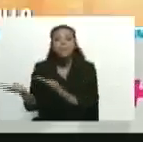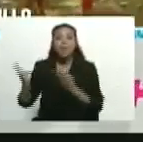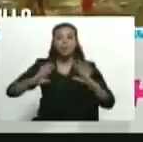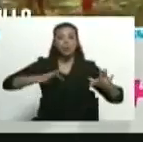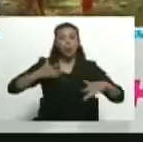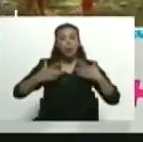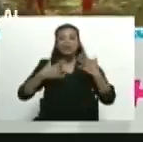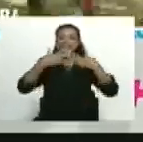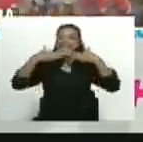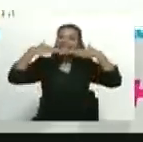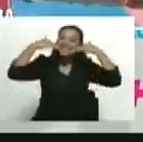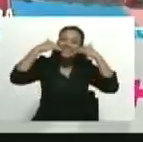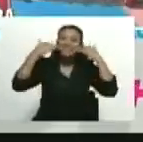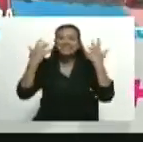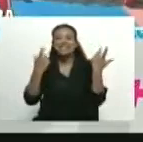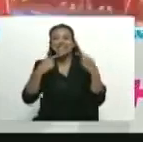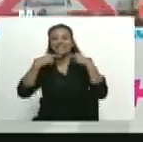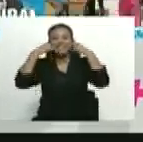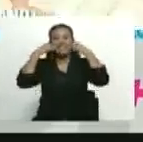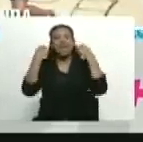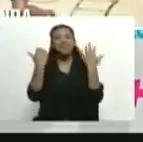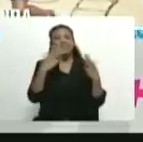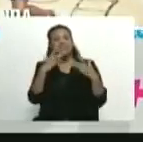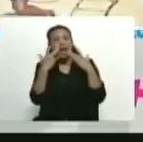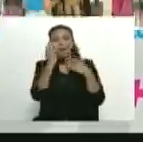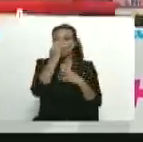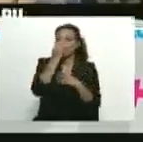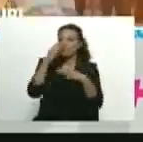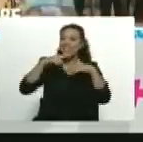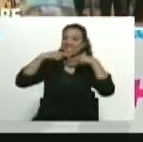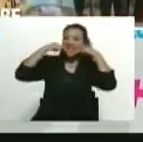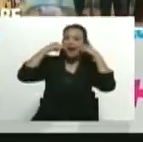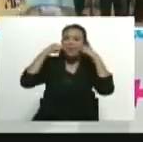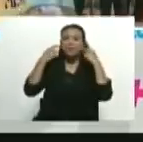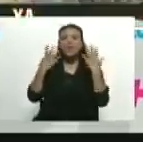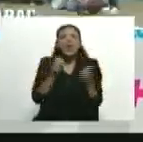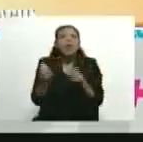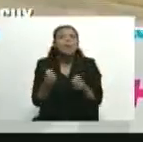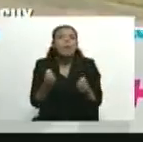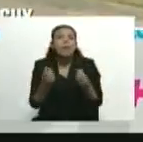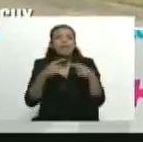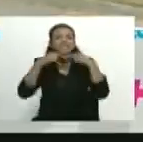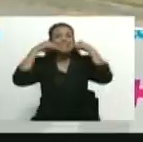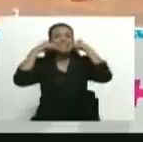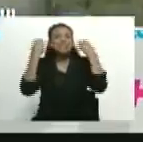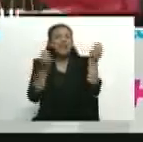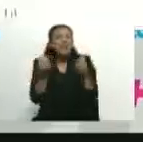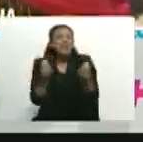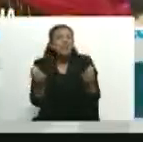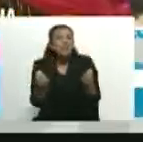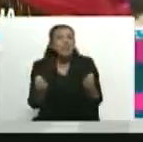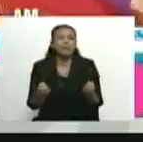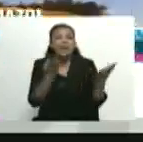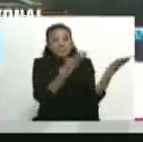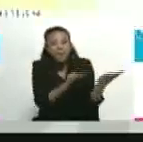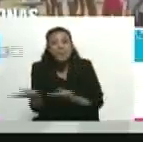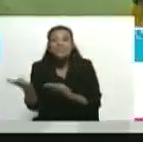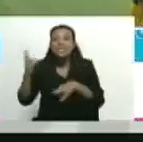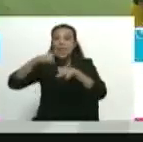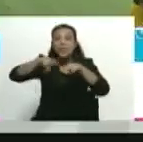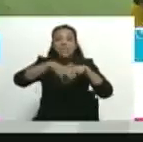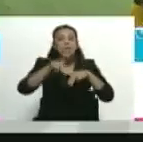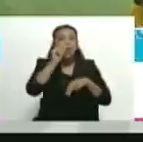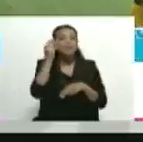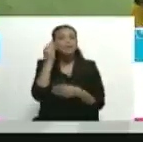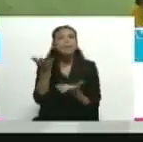dinámica de risa, la dinámica... Dinámica de risa se llama. Sí, dinámica de risa. Esa me gusta, ¿cómo es? La dinámica de risa es la bienvenida de los niños. Vamos a